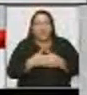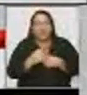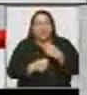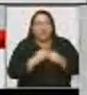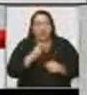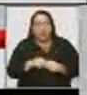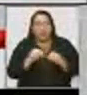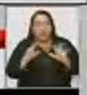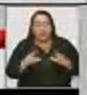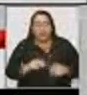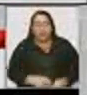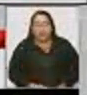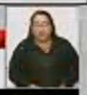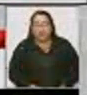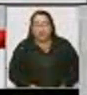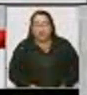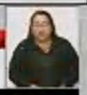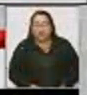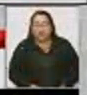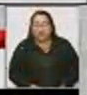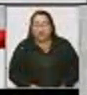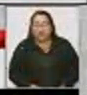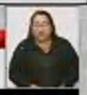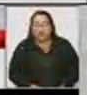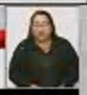año 2018 con